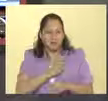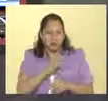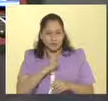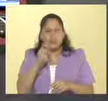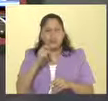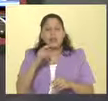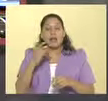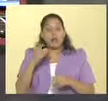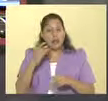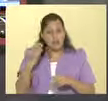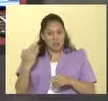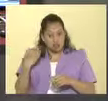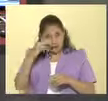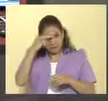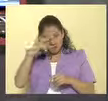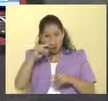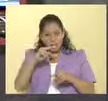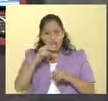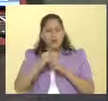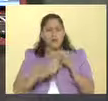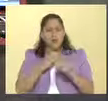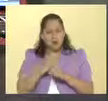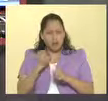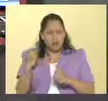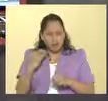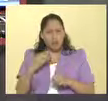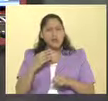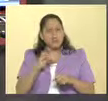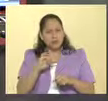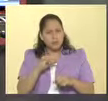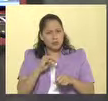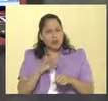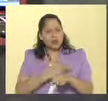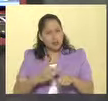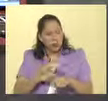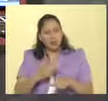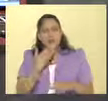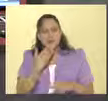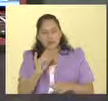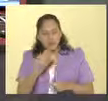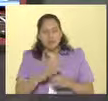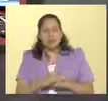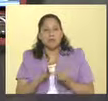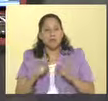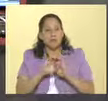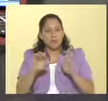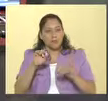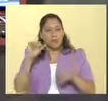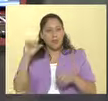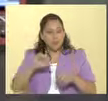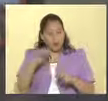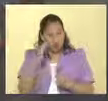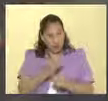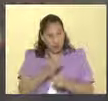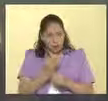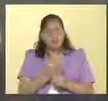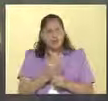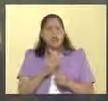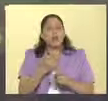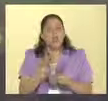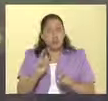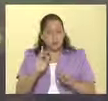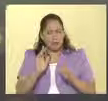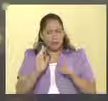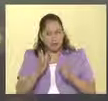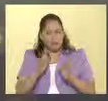en los últimos años sí cursó un auténtico proceso democratizador. Es decir, hoy se ejercen las